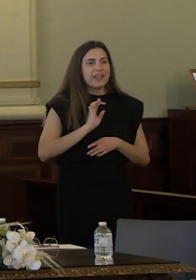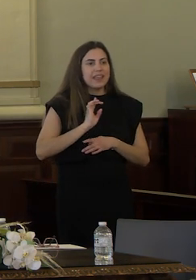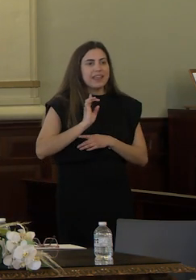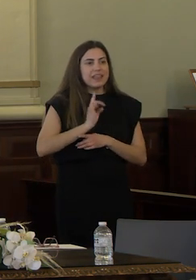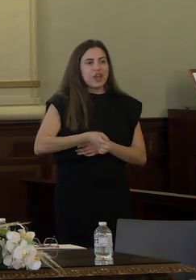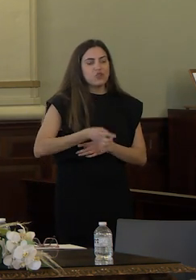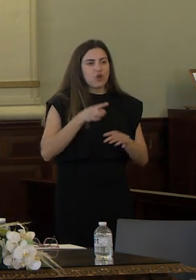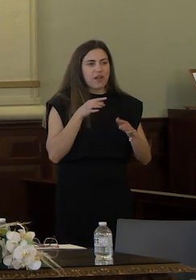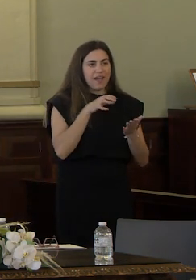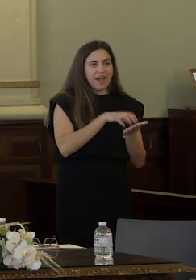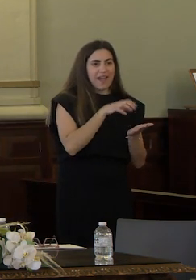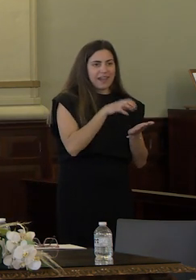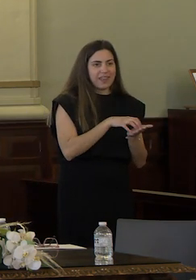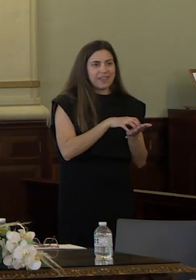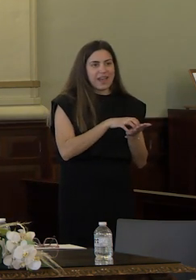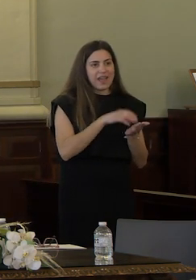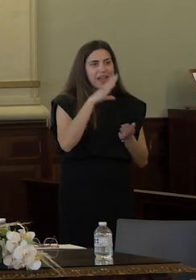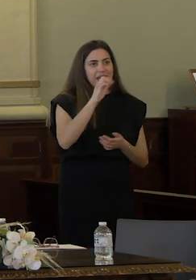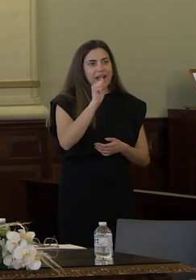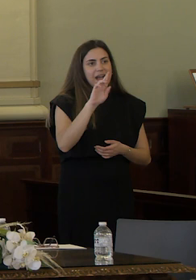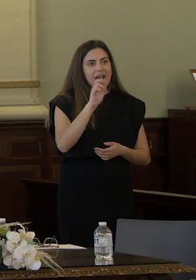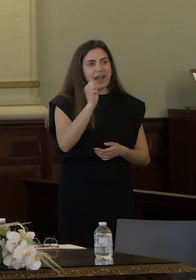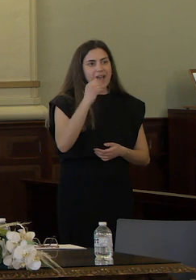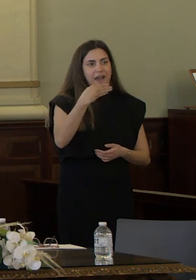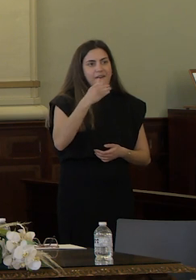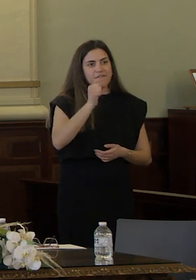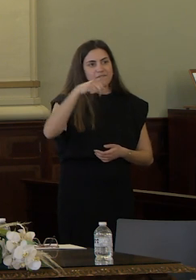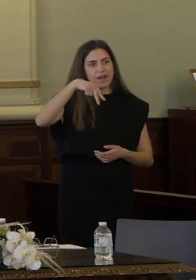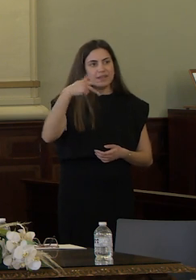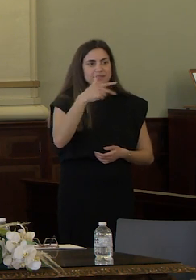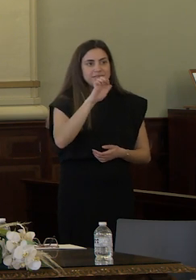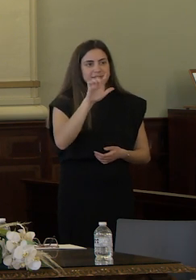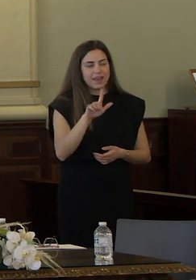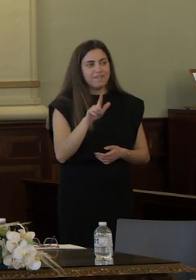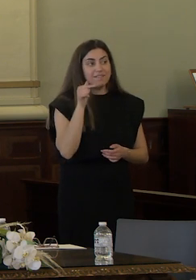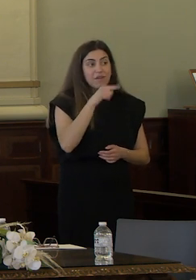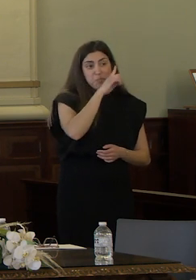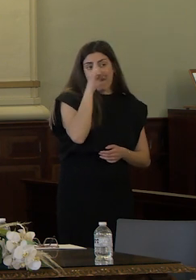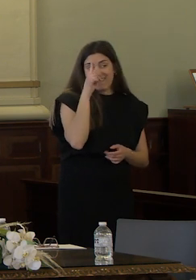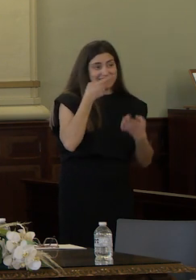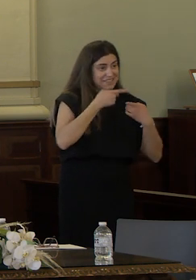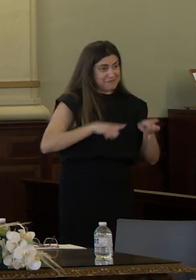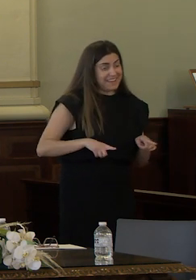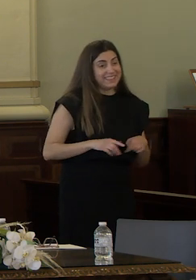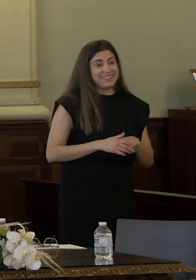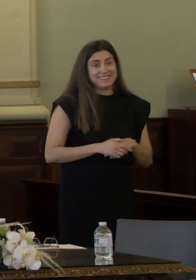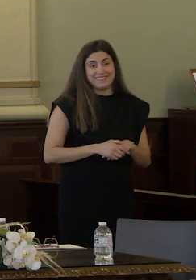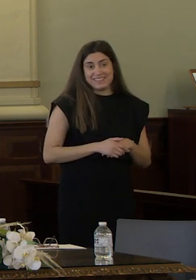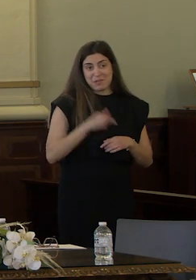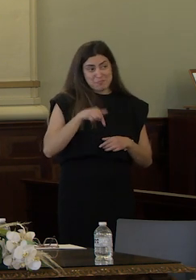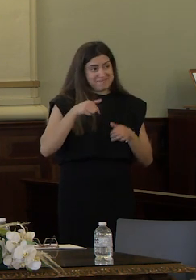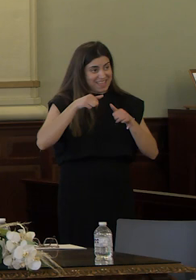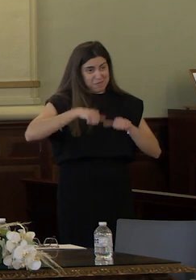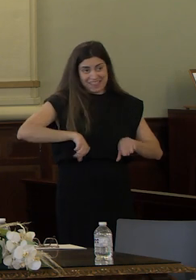Carabanchel. Madrid, ya se lo decía el alcalde, es otro tema. Y él mismo nos lo estaba comentando aquí abajo. No tiene nada que ver con